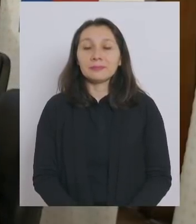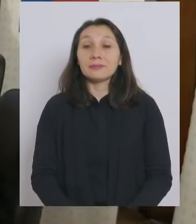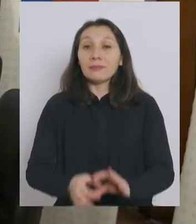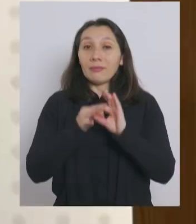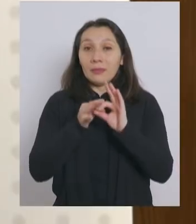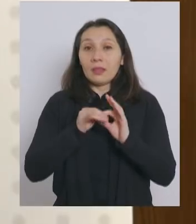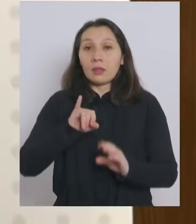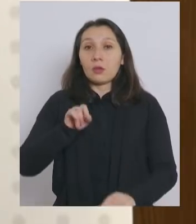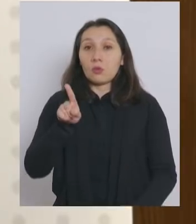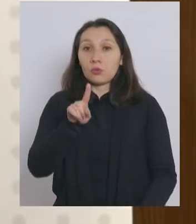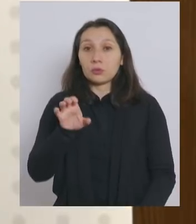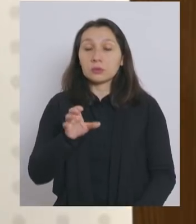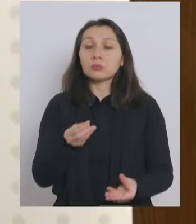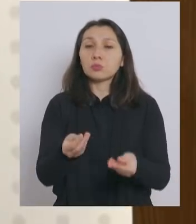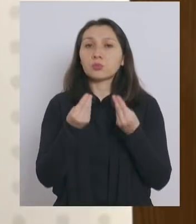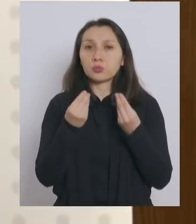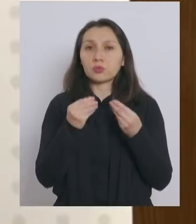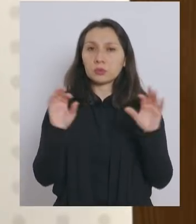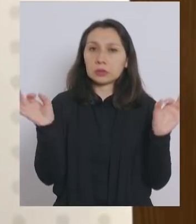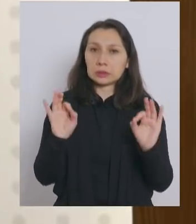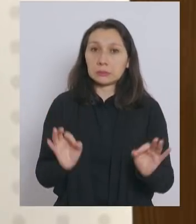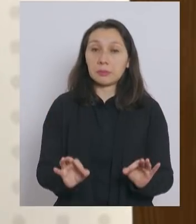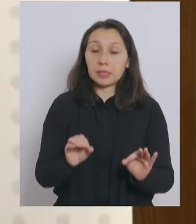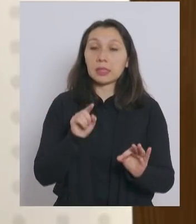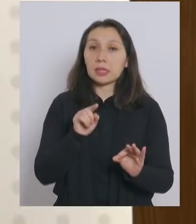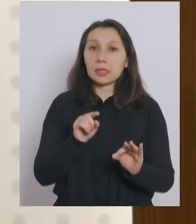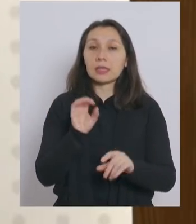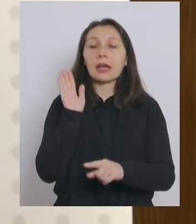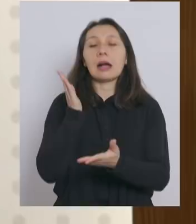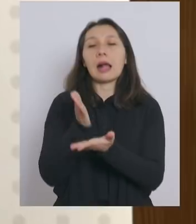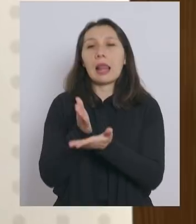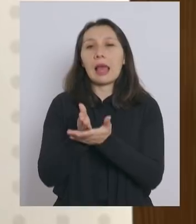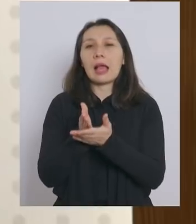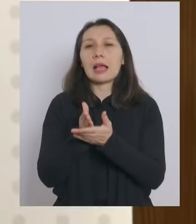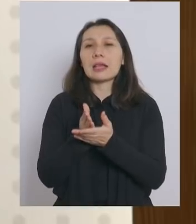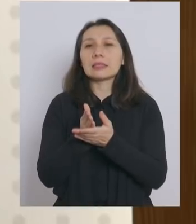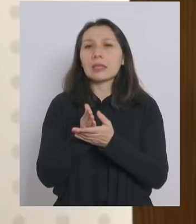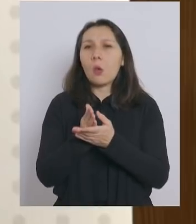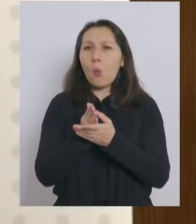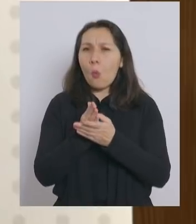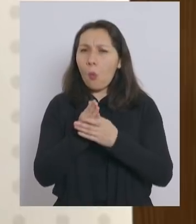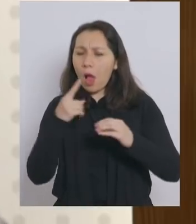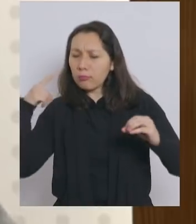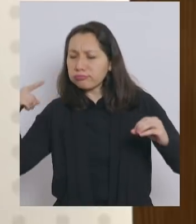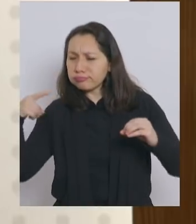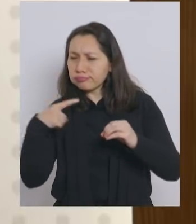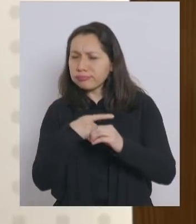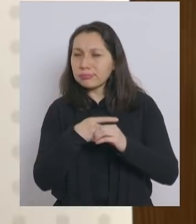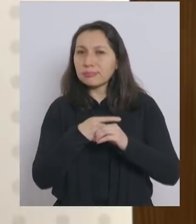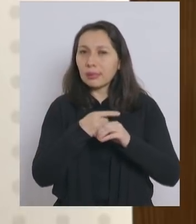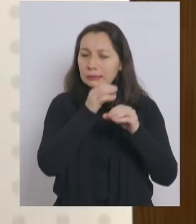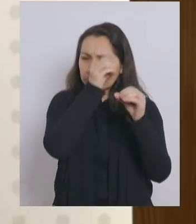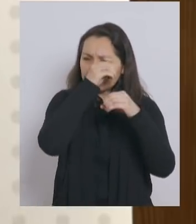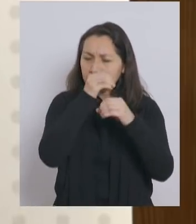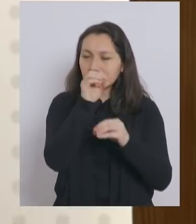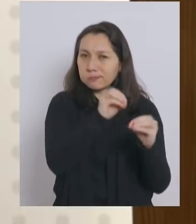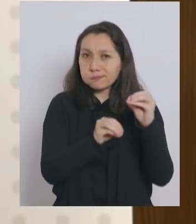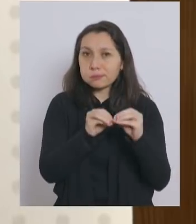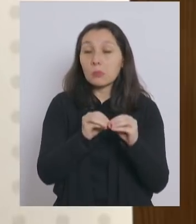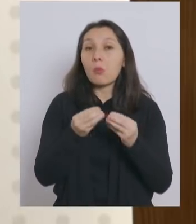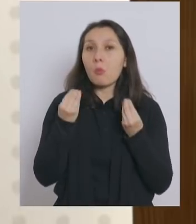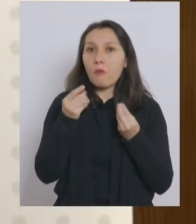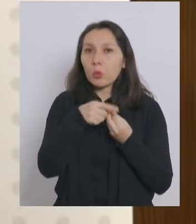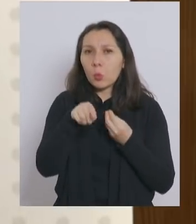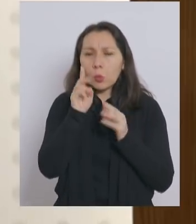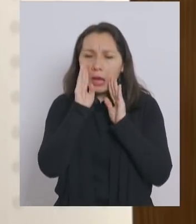Gracias, José. Muy buena explicación, una clase de biología molecular casi, así que ojalá se haya tomado bastante